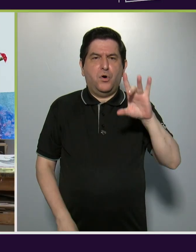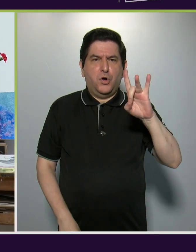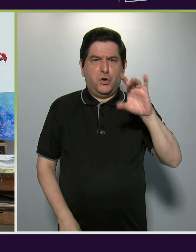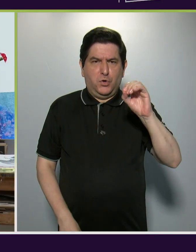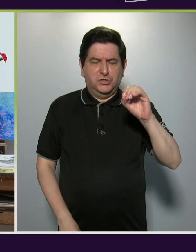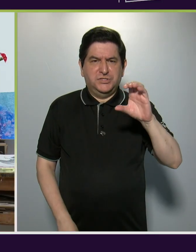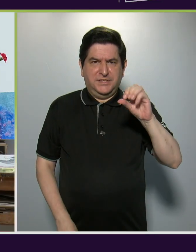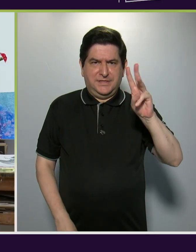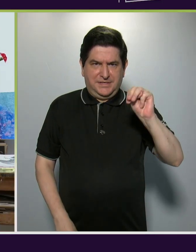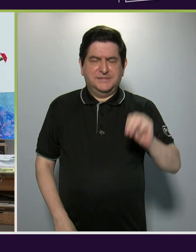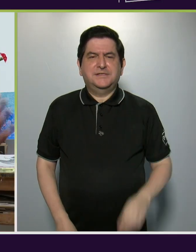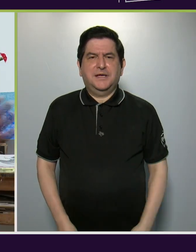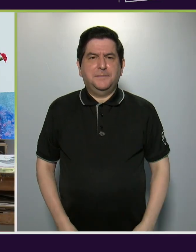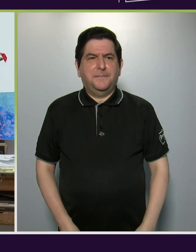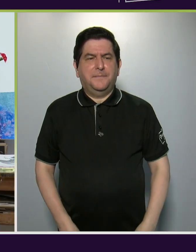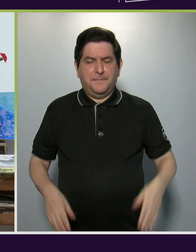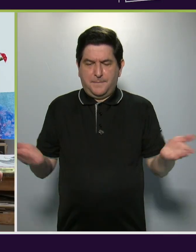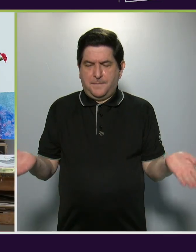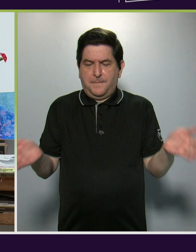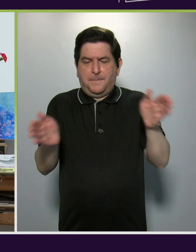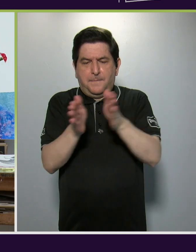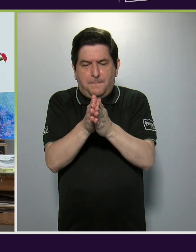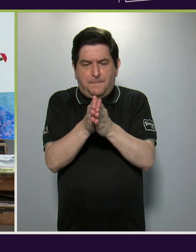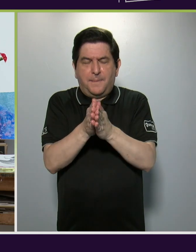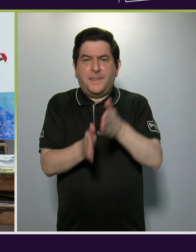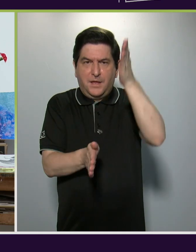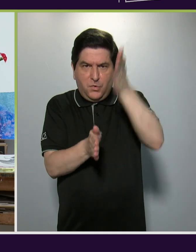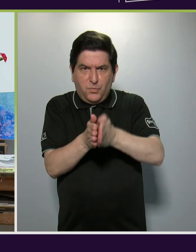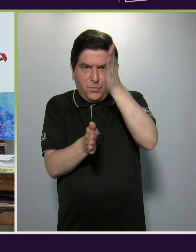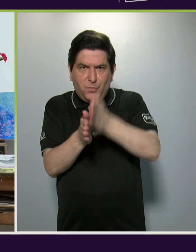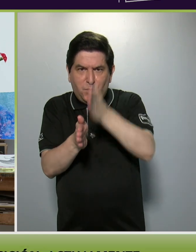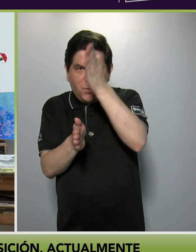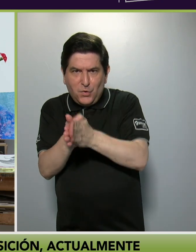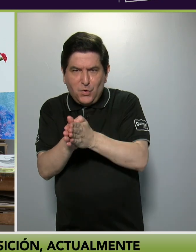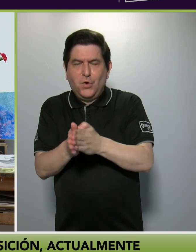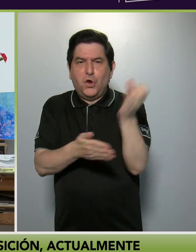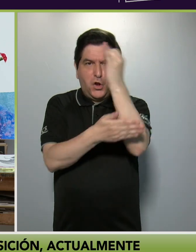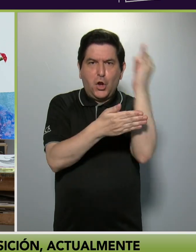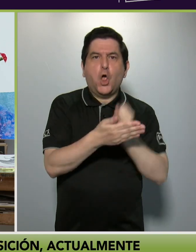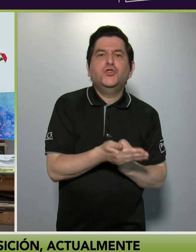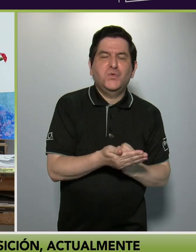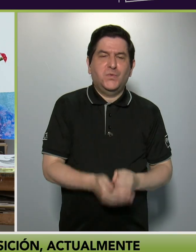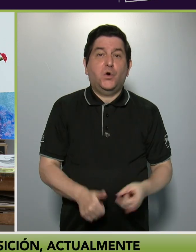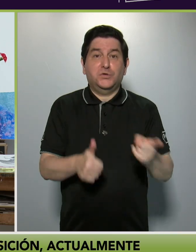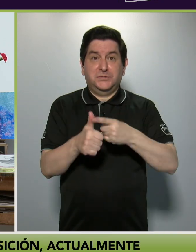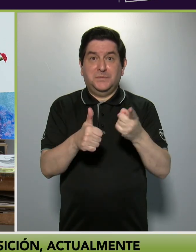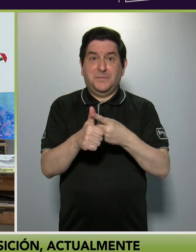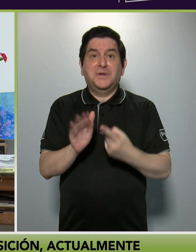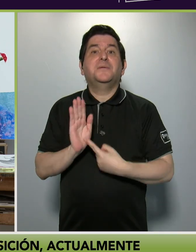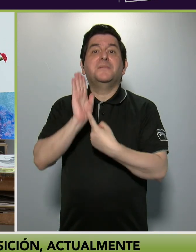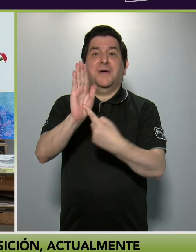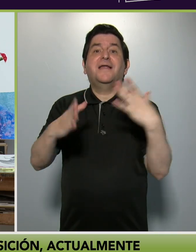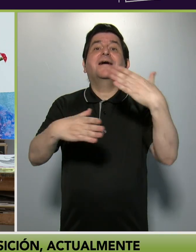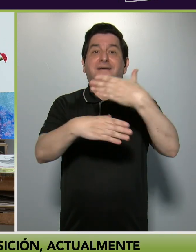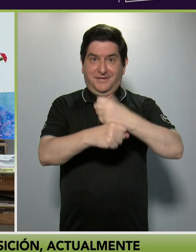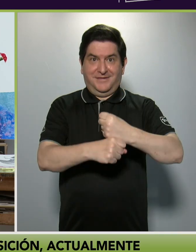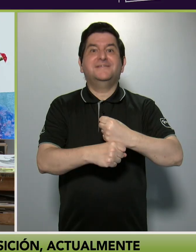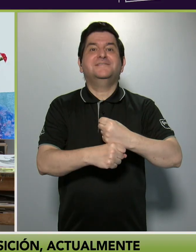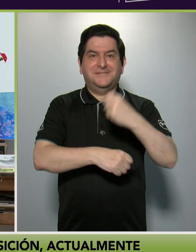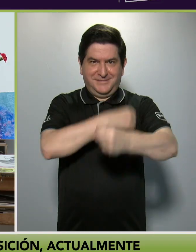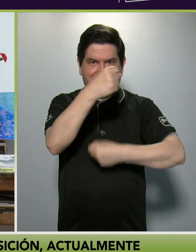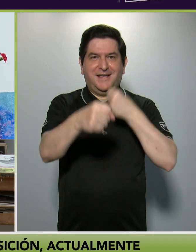venga. Lo dobló y me metió ahí los dibujos que estaba haciendo. Esa fue la primera exposición mía, en el